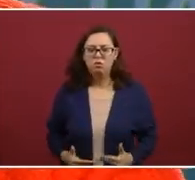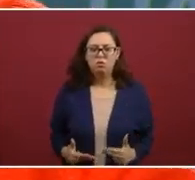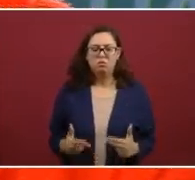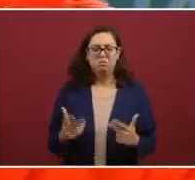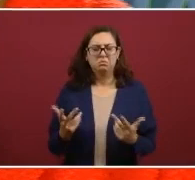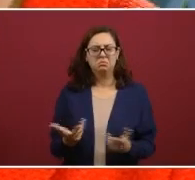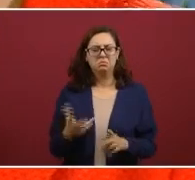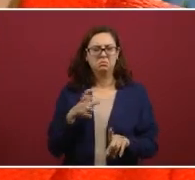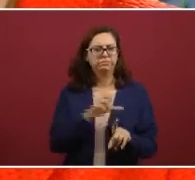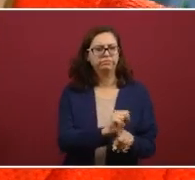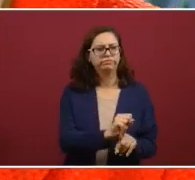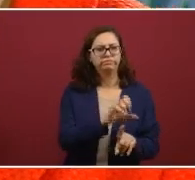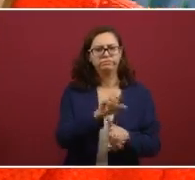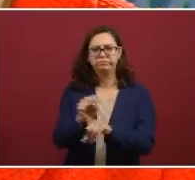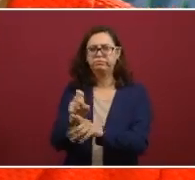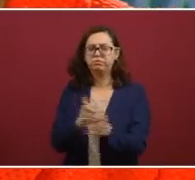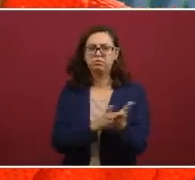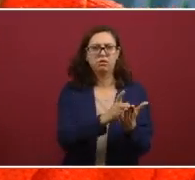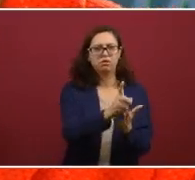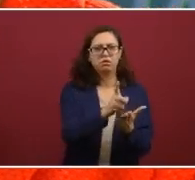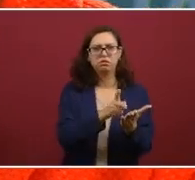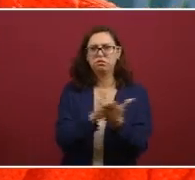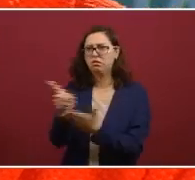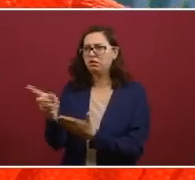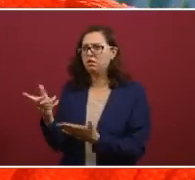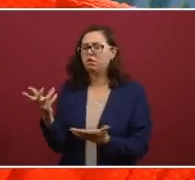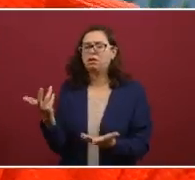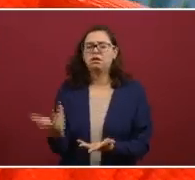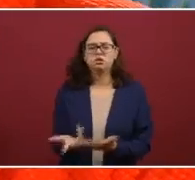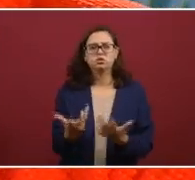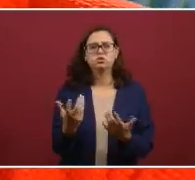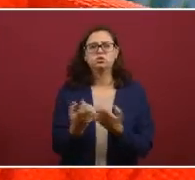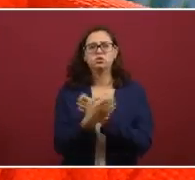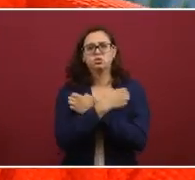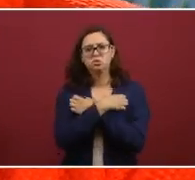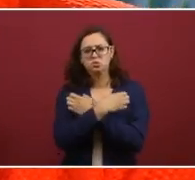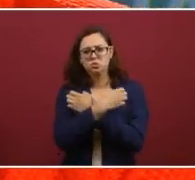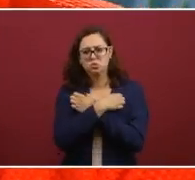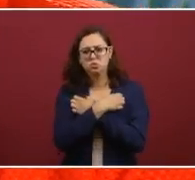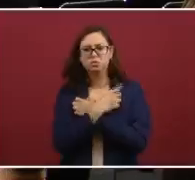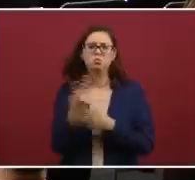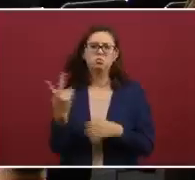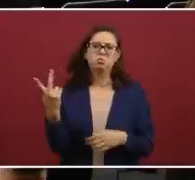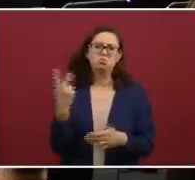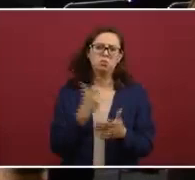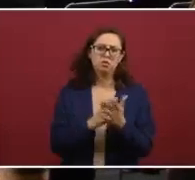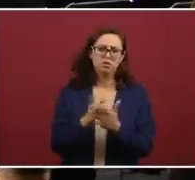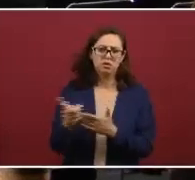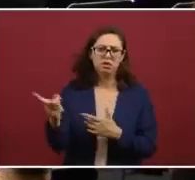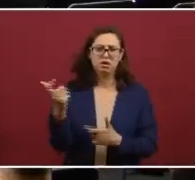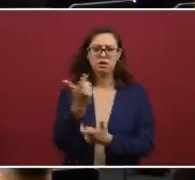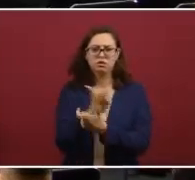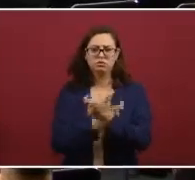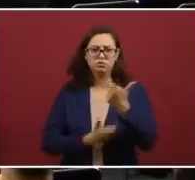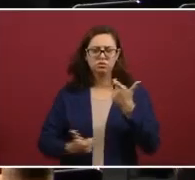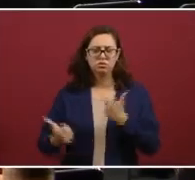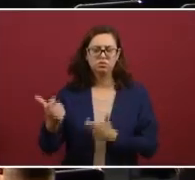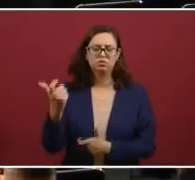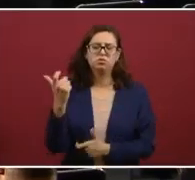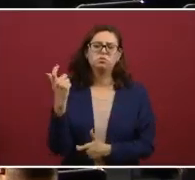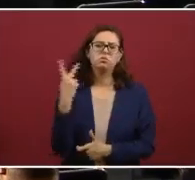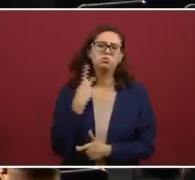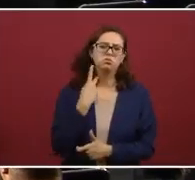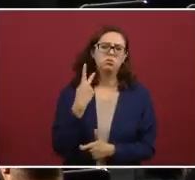derechos, acceso a oportunidades, educación, derechos económicos, políticos y la paridad. Y no